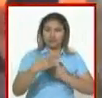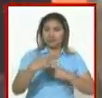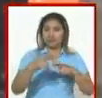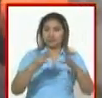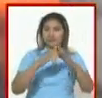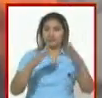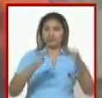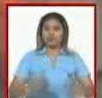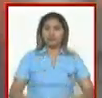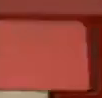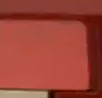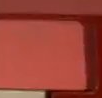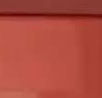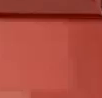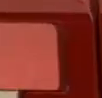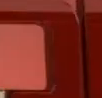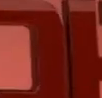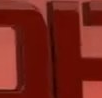establecimiento